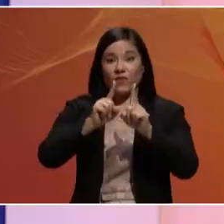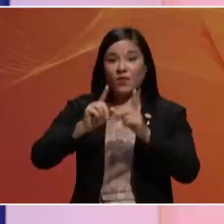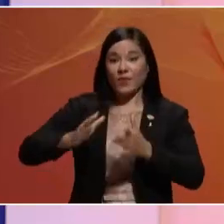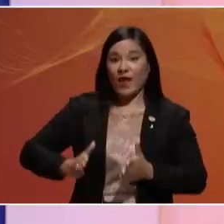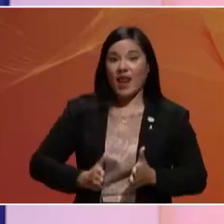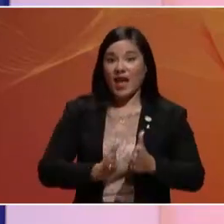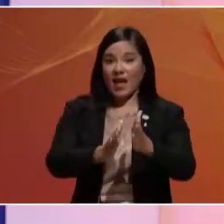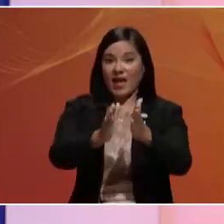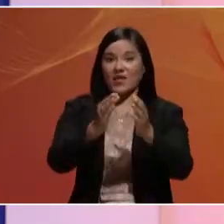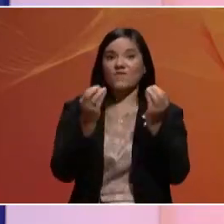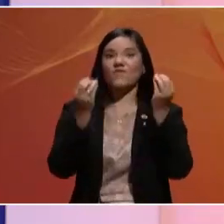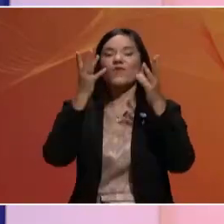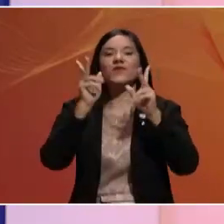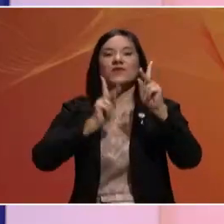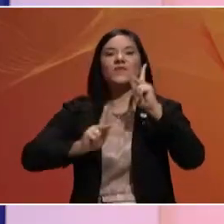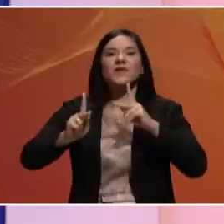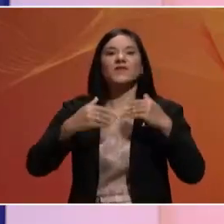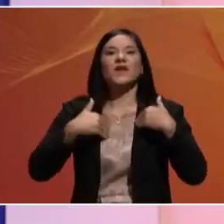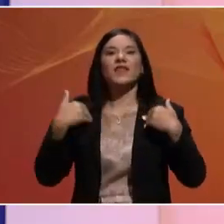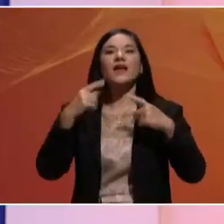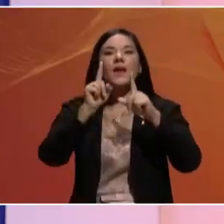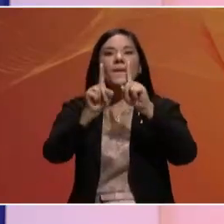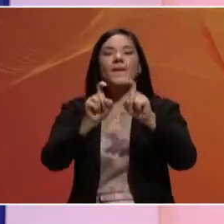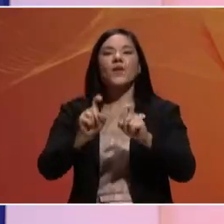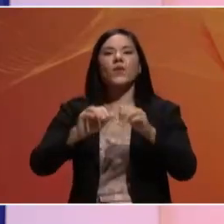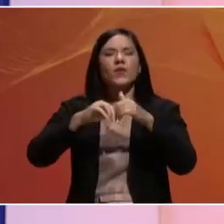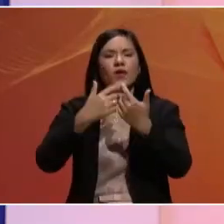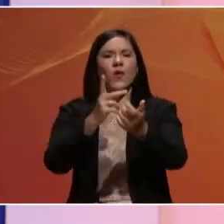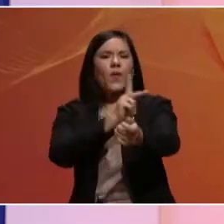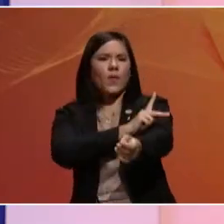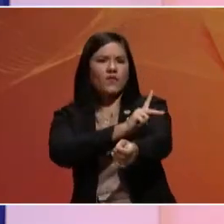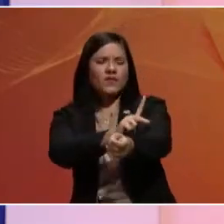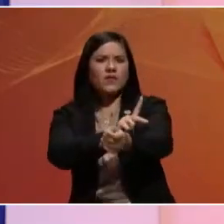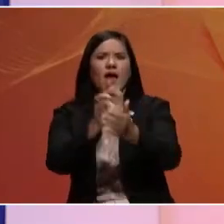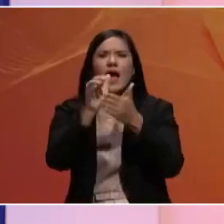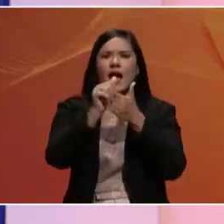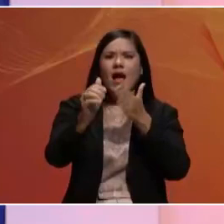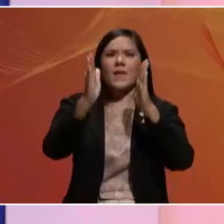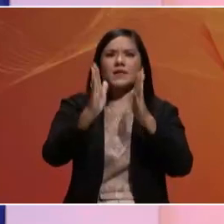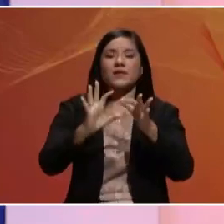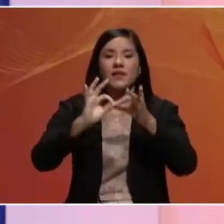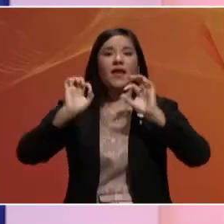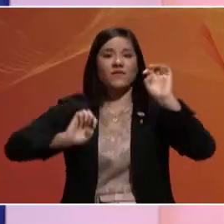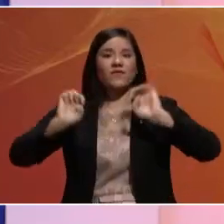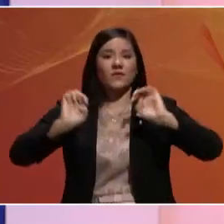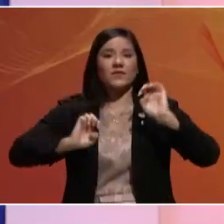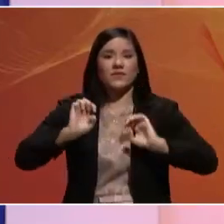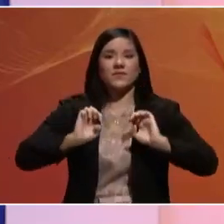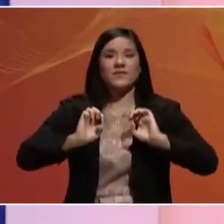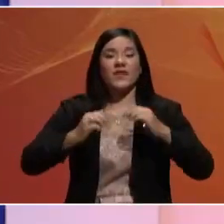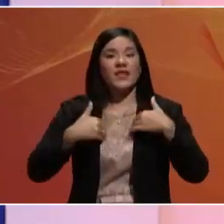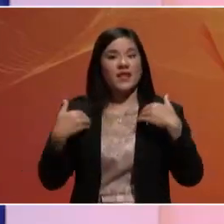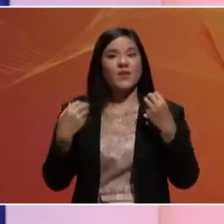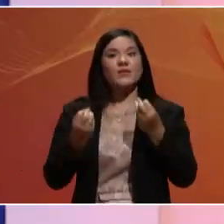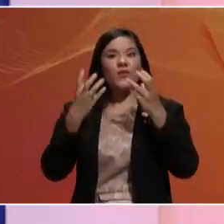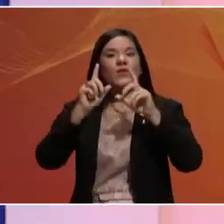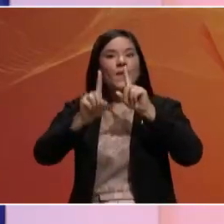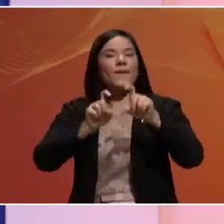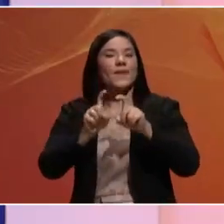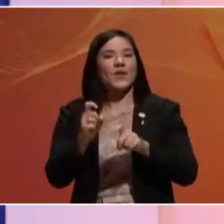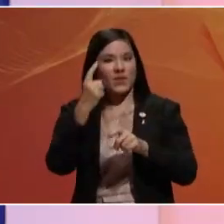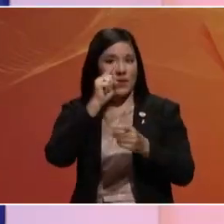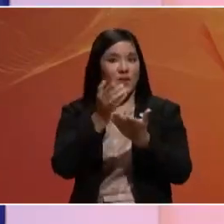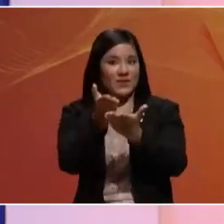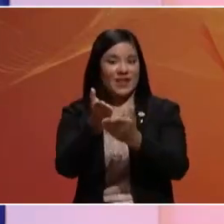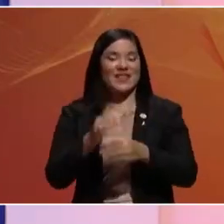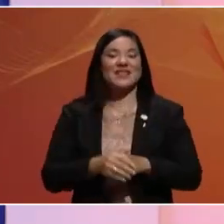porque muchas personas tienen preguntas sobre la profesionalización, la capacitación y la evaluación de desempeño y tenemos varias preguntas para